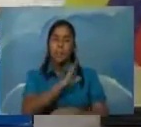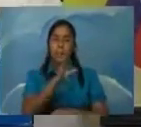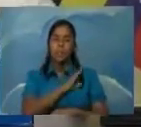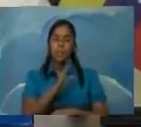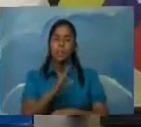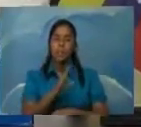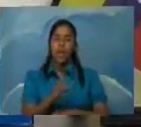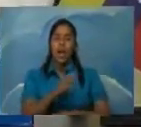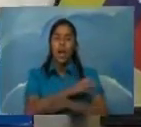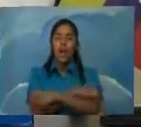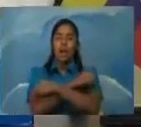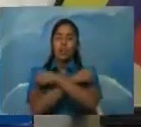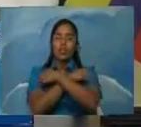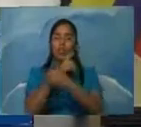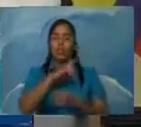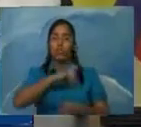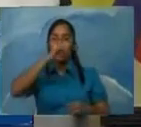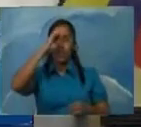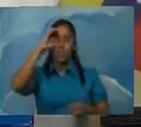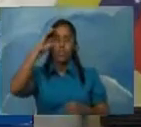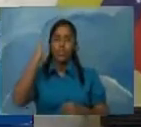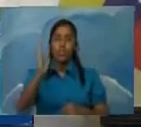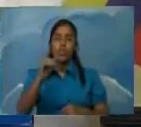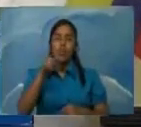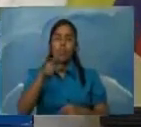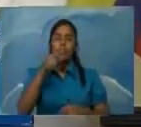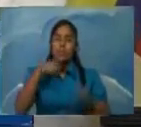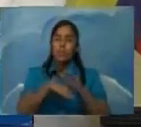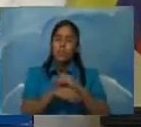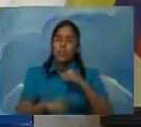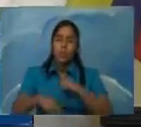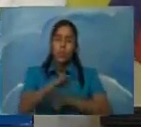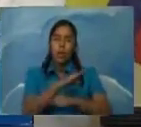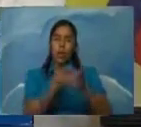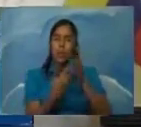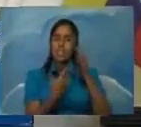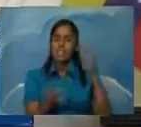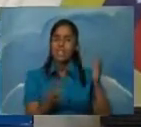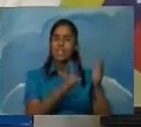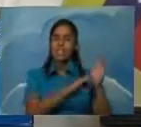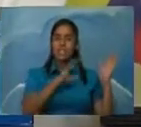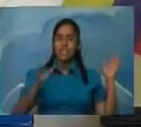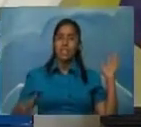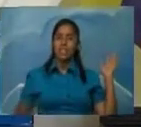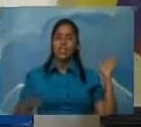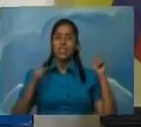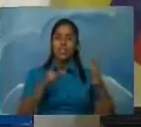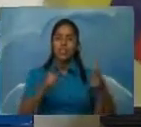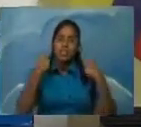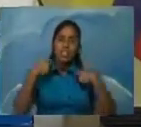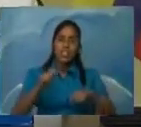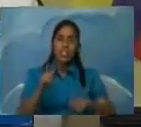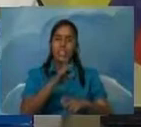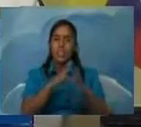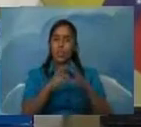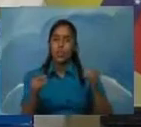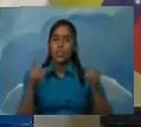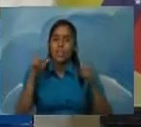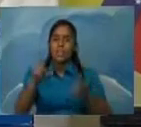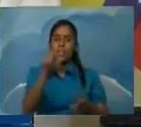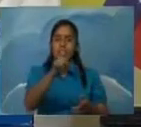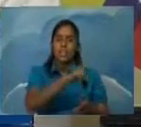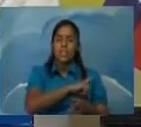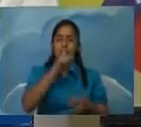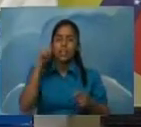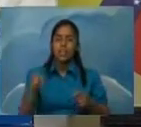al Cordero de Dios. Este pasó bajo la sangre de Cristo. De eso se trata la enseñanza de hoy.